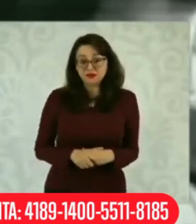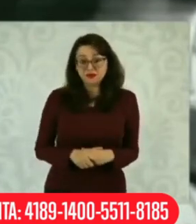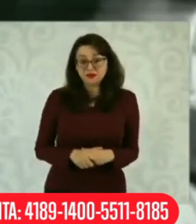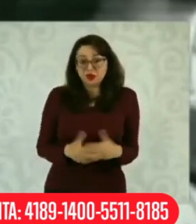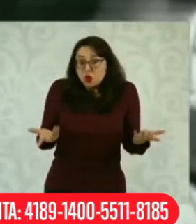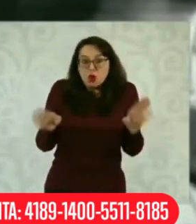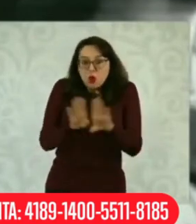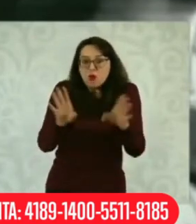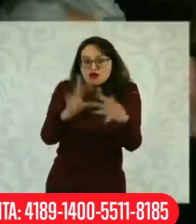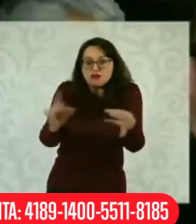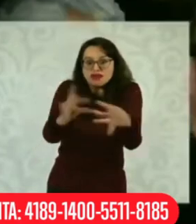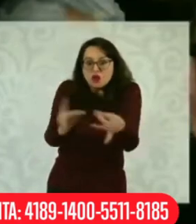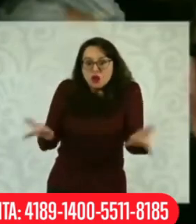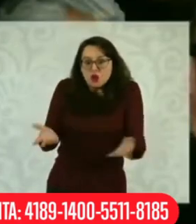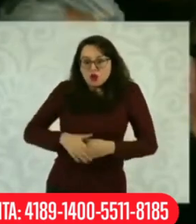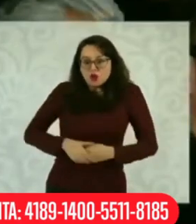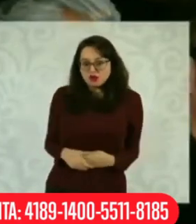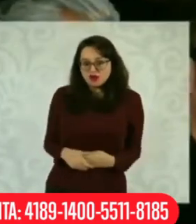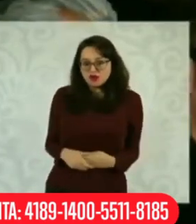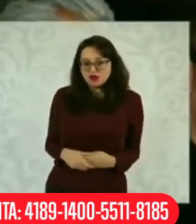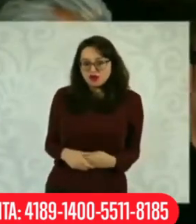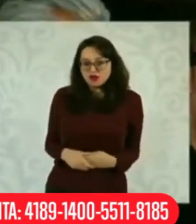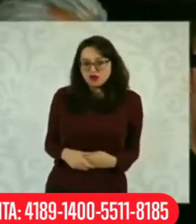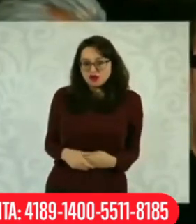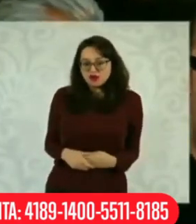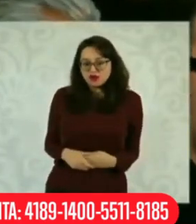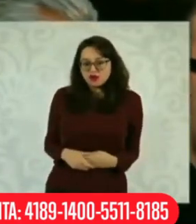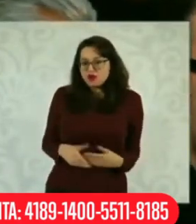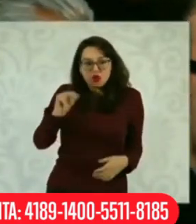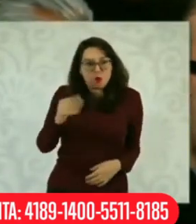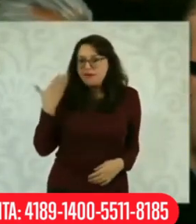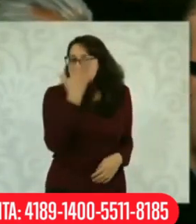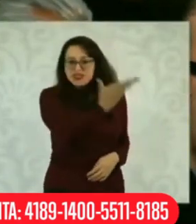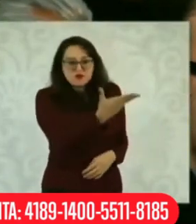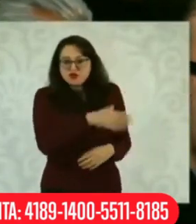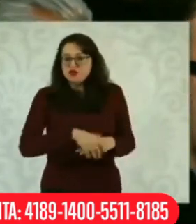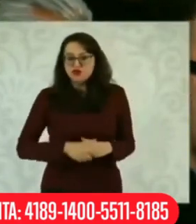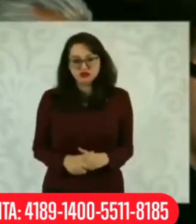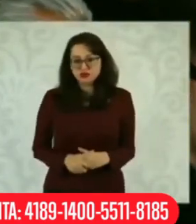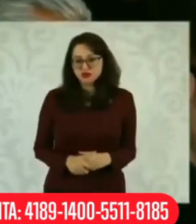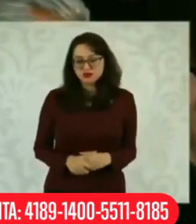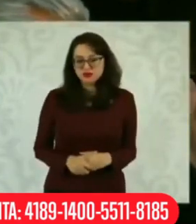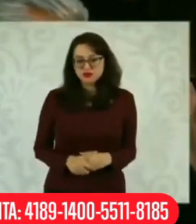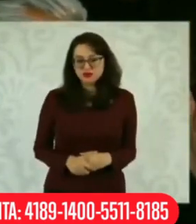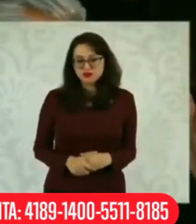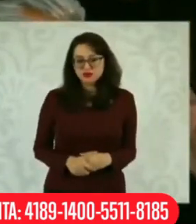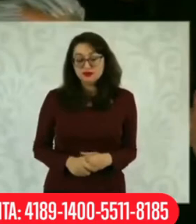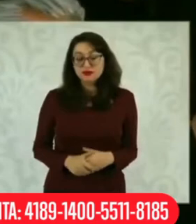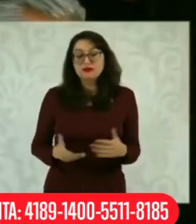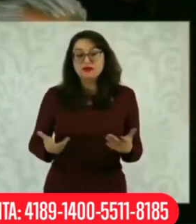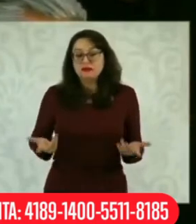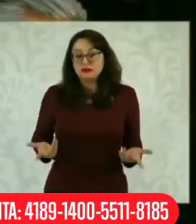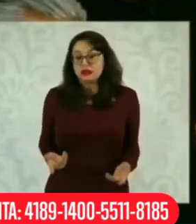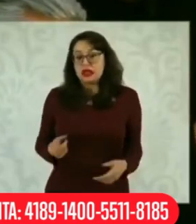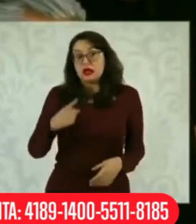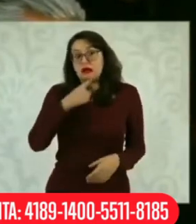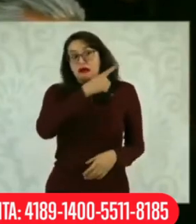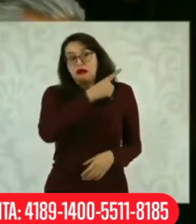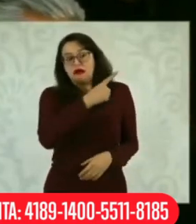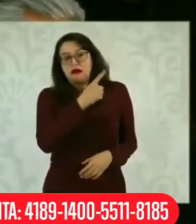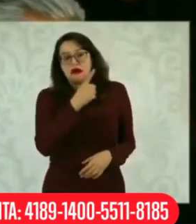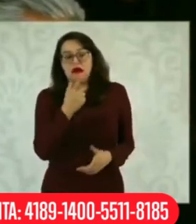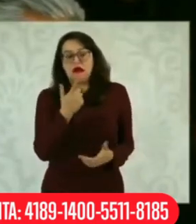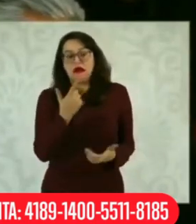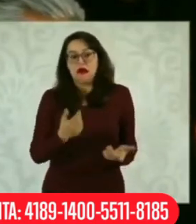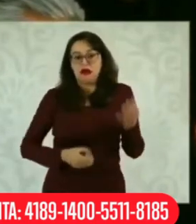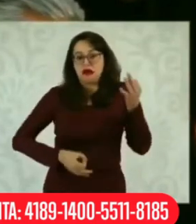puedo explicar? Fiscal, justo precisamente por lo que dijo la jueza federal en esta